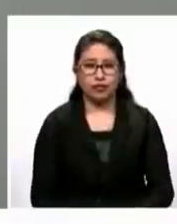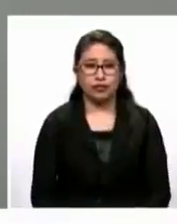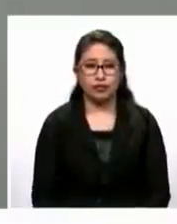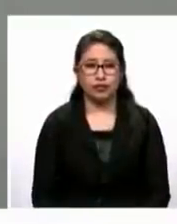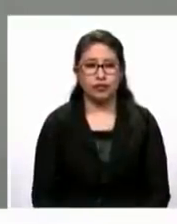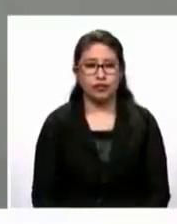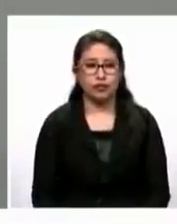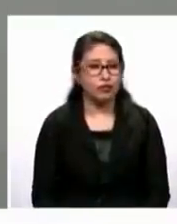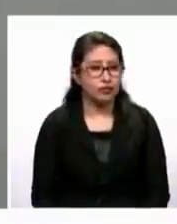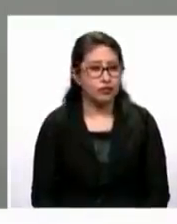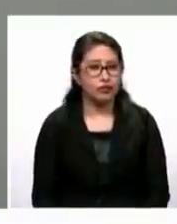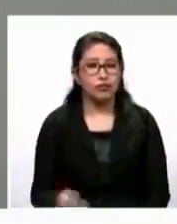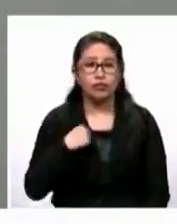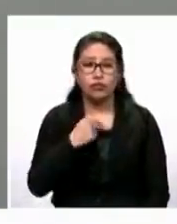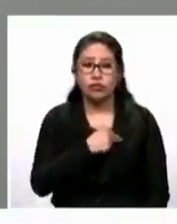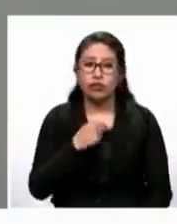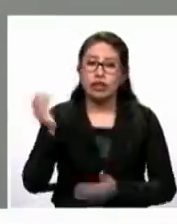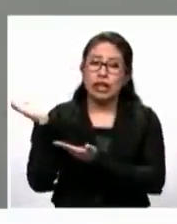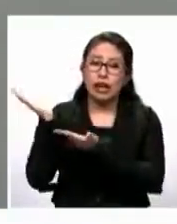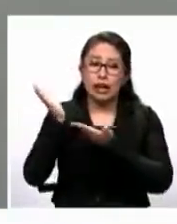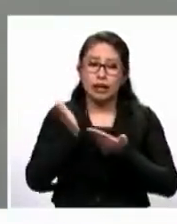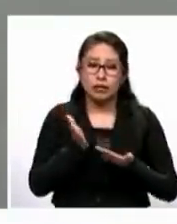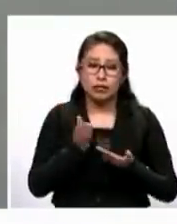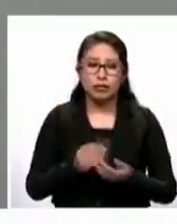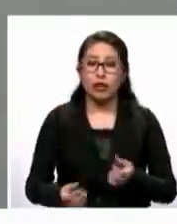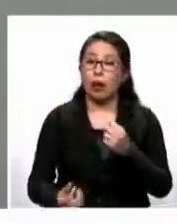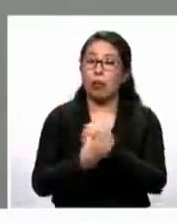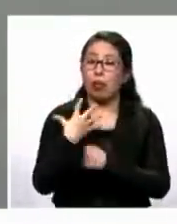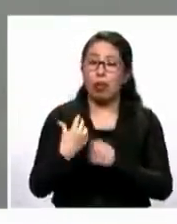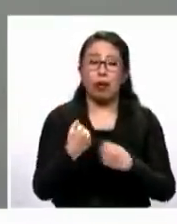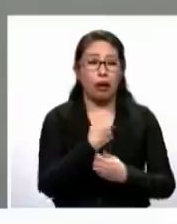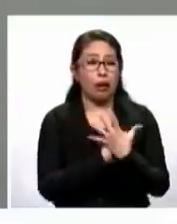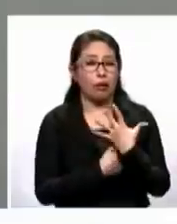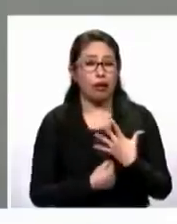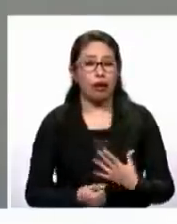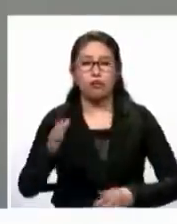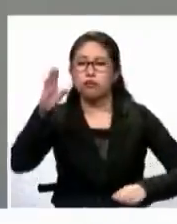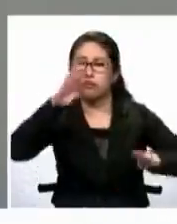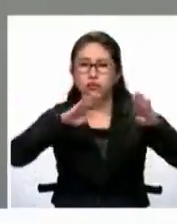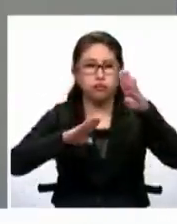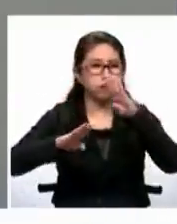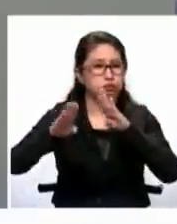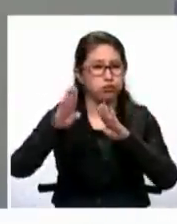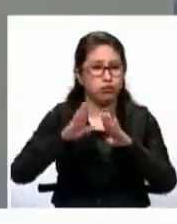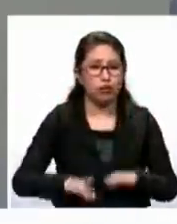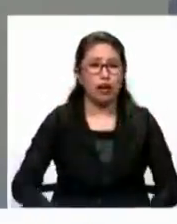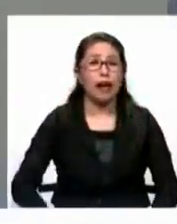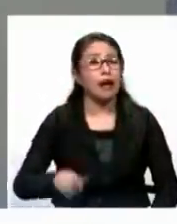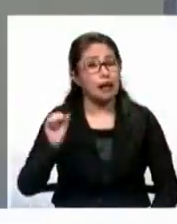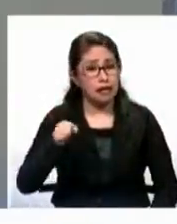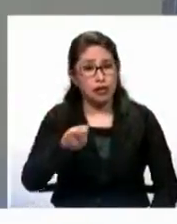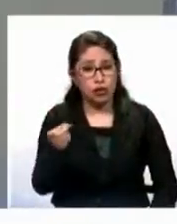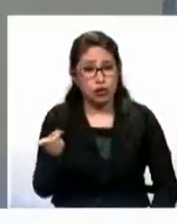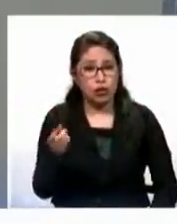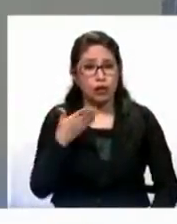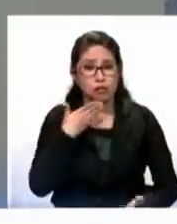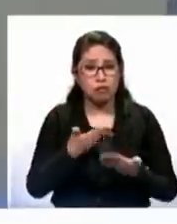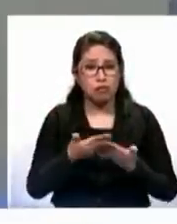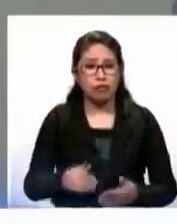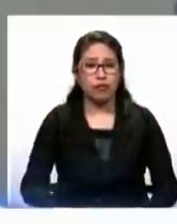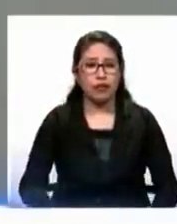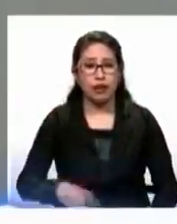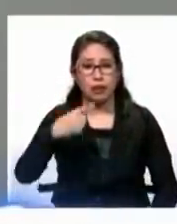estado recibiendo mensajes, preocupaciones, con mucha razón, para el personal médico